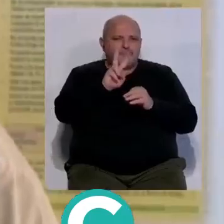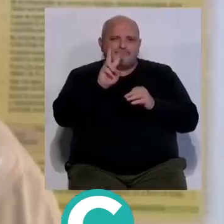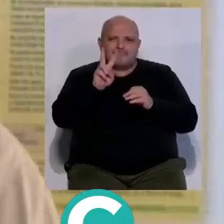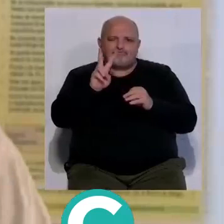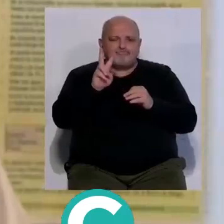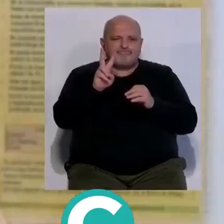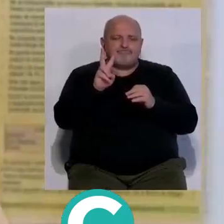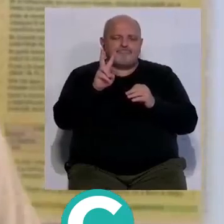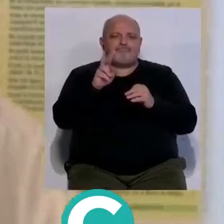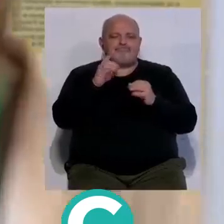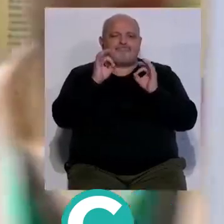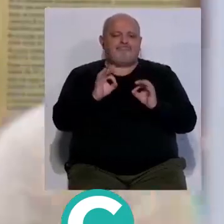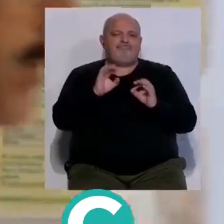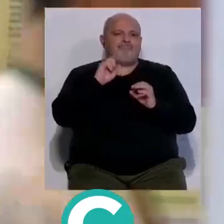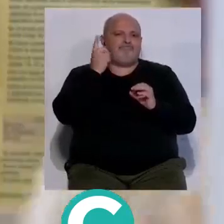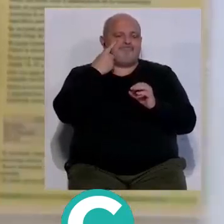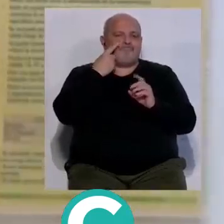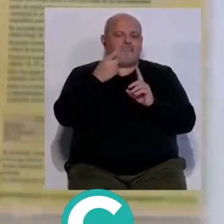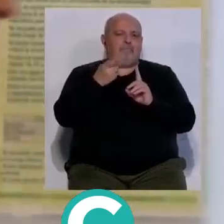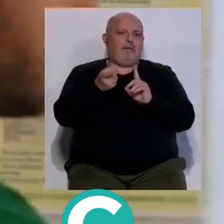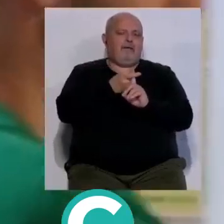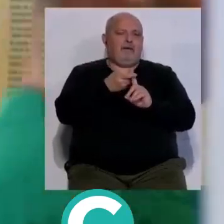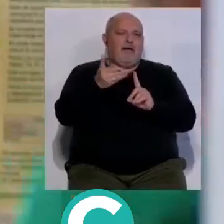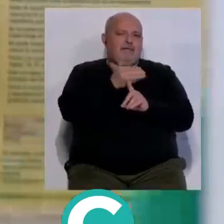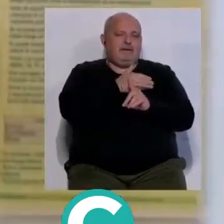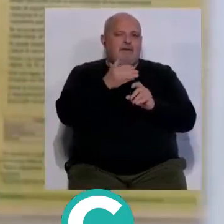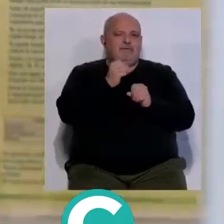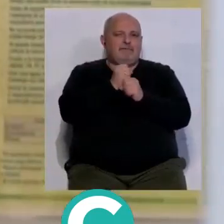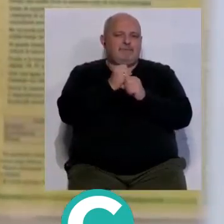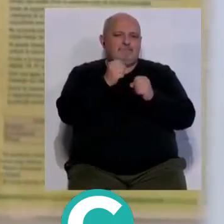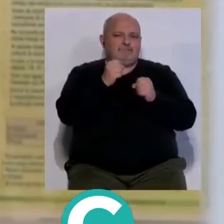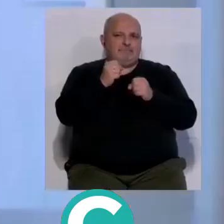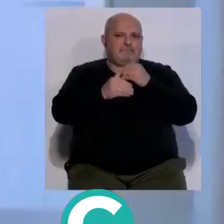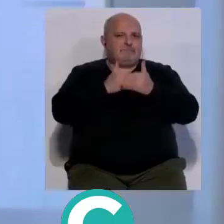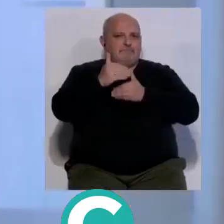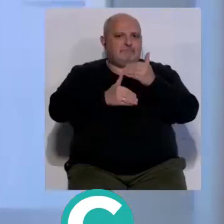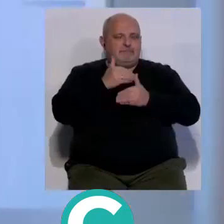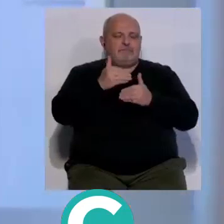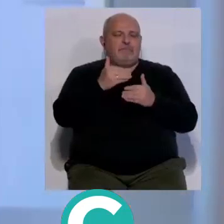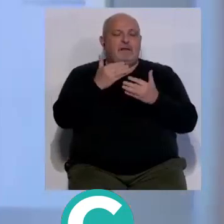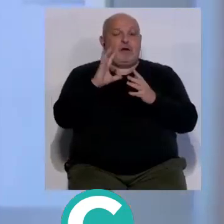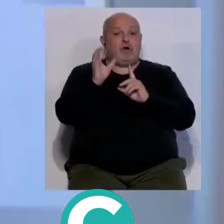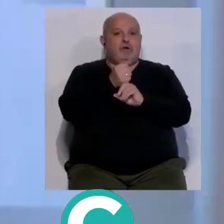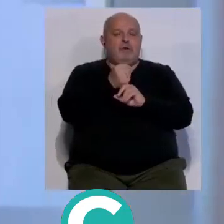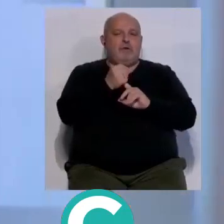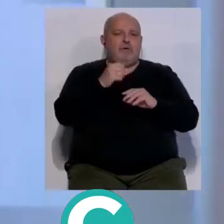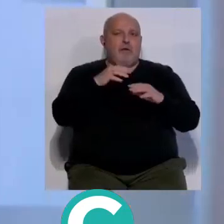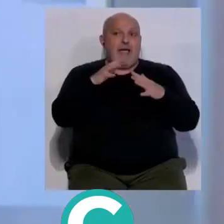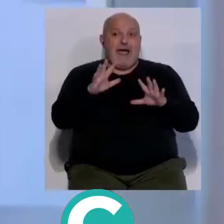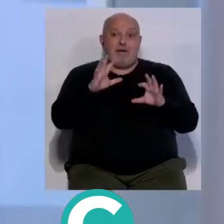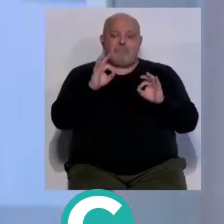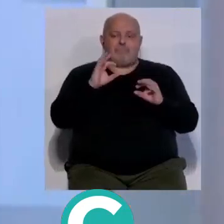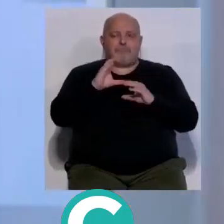permitan ofrecer un abordaje integral y personalizado, una línea de trabajo que ya está en marcha y ha conseguido movilizar hasta el